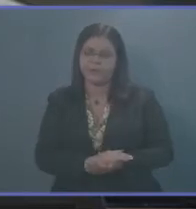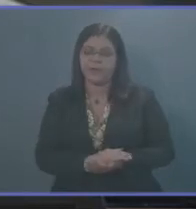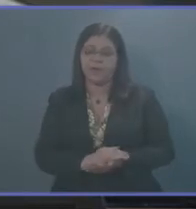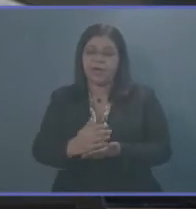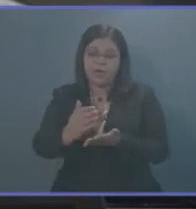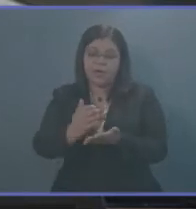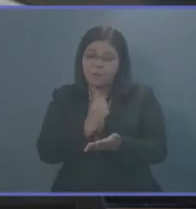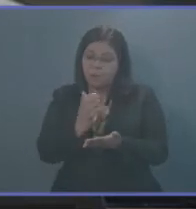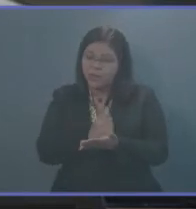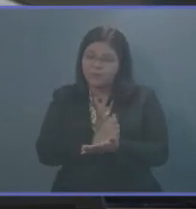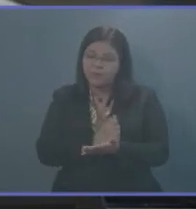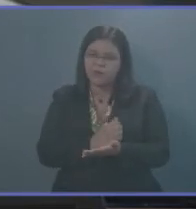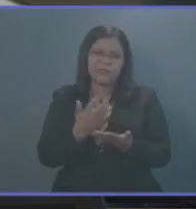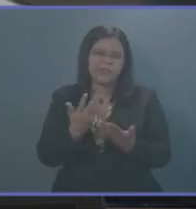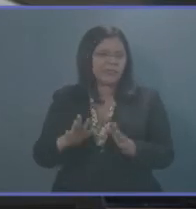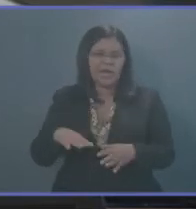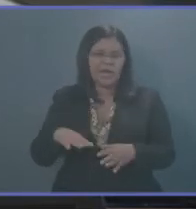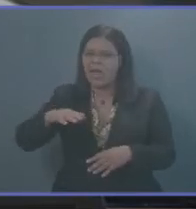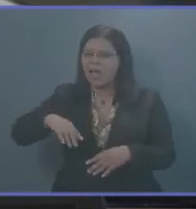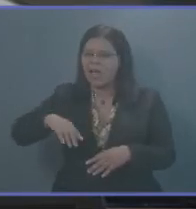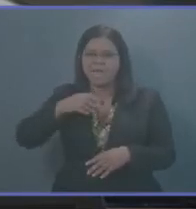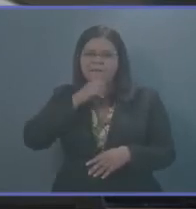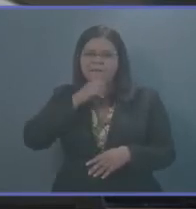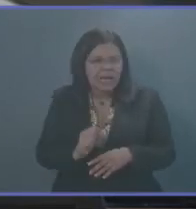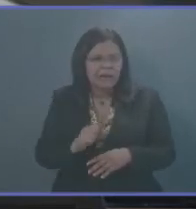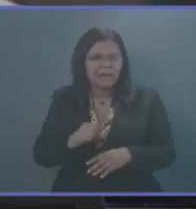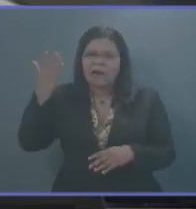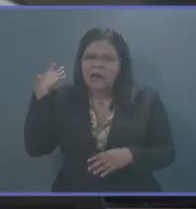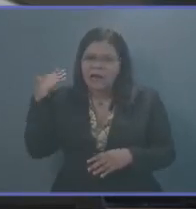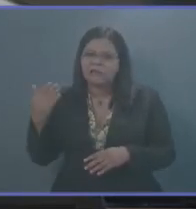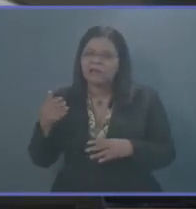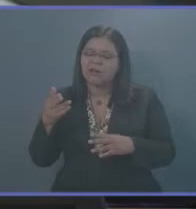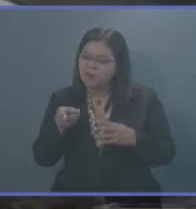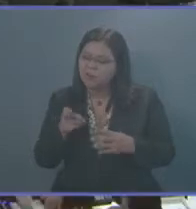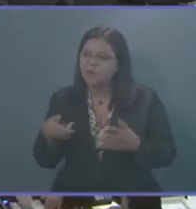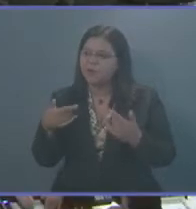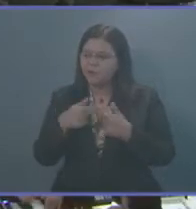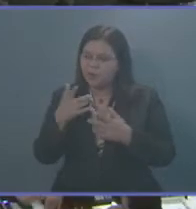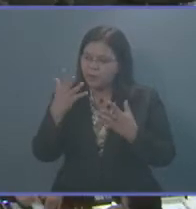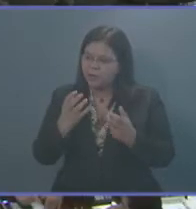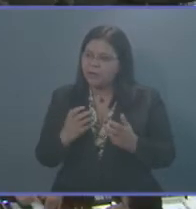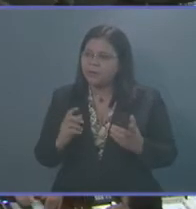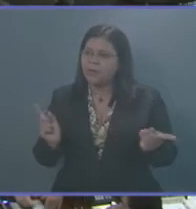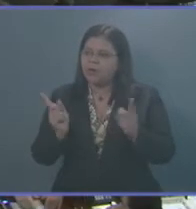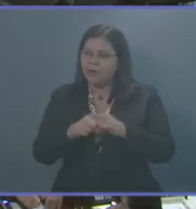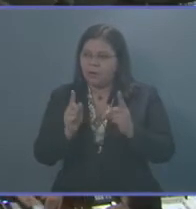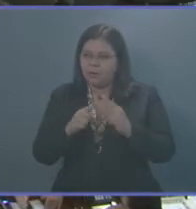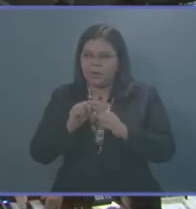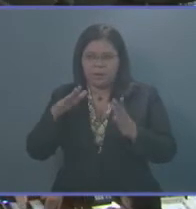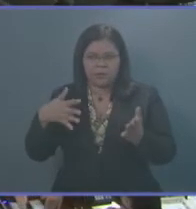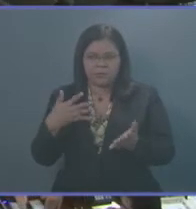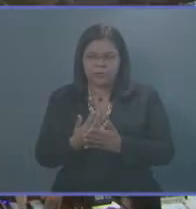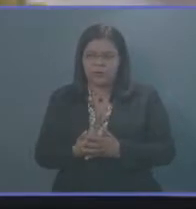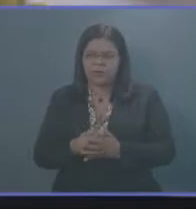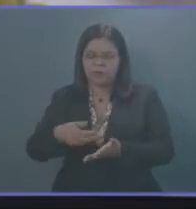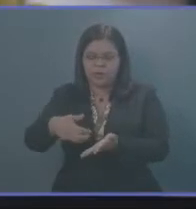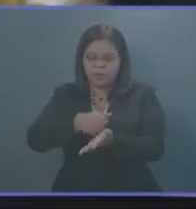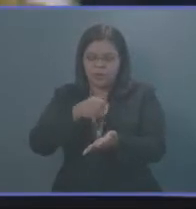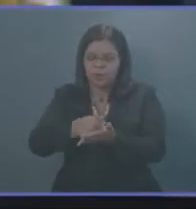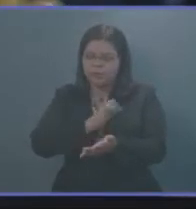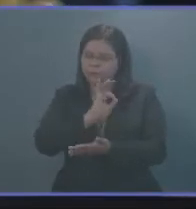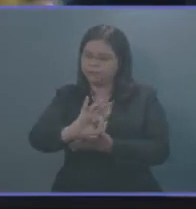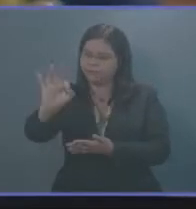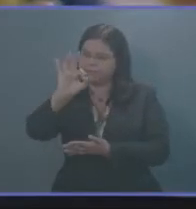perdido actualidad, por lo que es necesario modificarla a efecto de lograr un equilibrio entre la eficiente recaudación de impuestos y